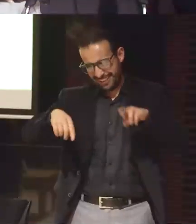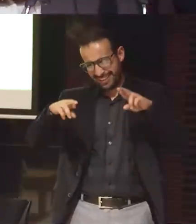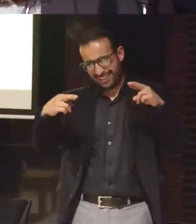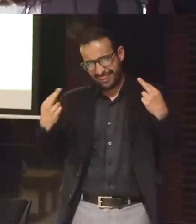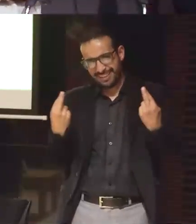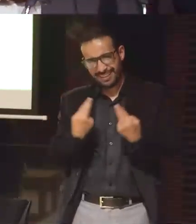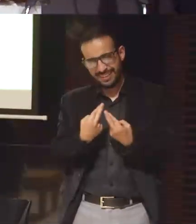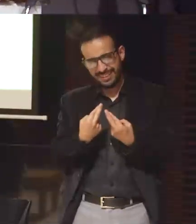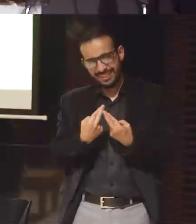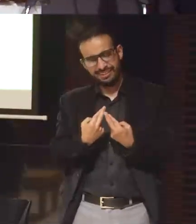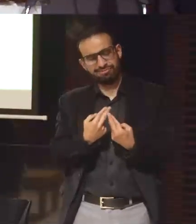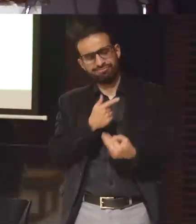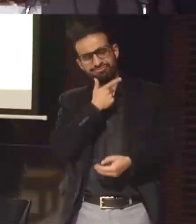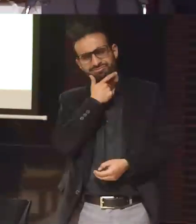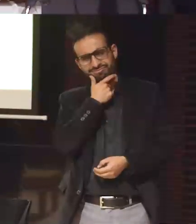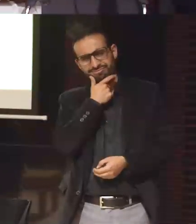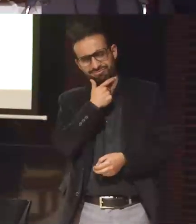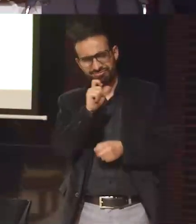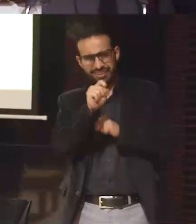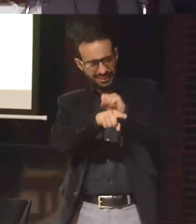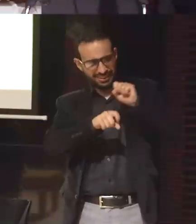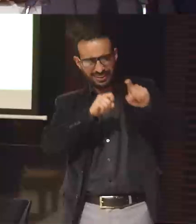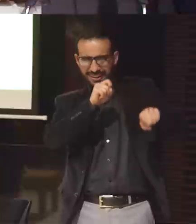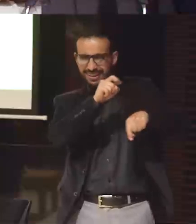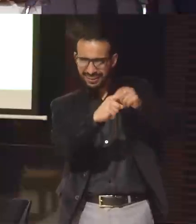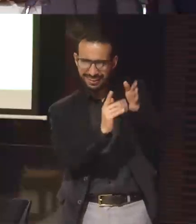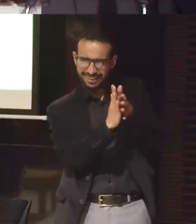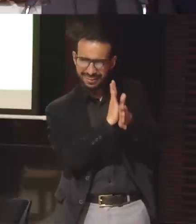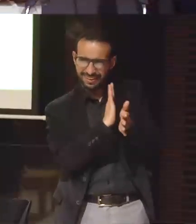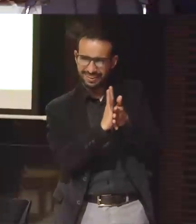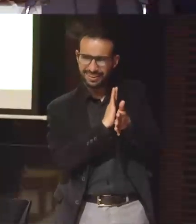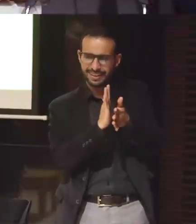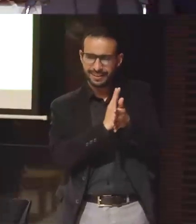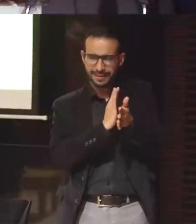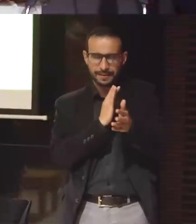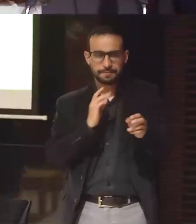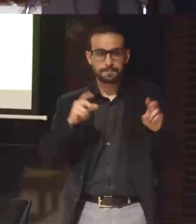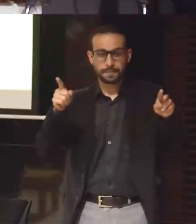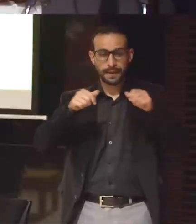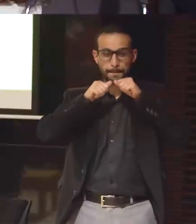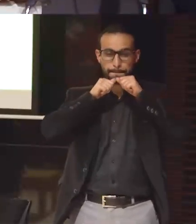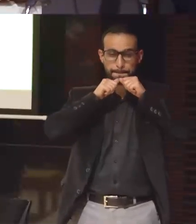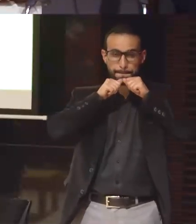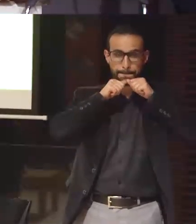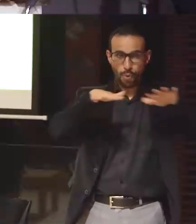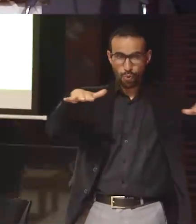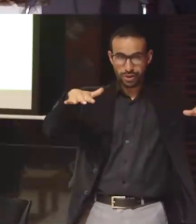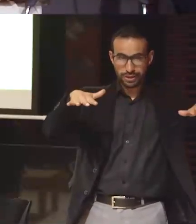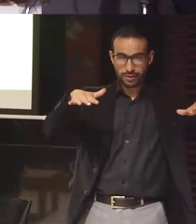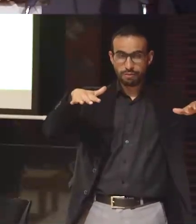Digamos, la capacidad otra vez desde lo público de definitivamente poder impactar positivamente a la ciudadanía.